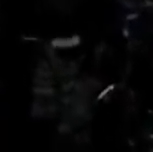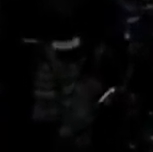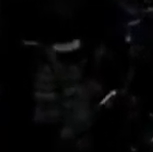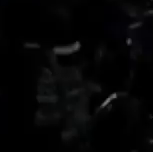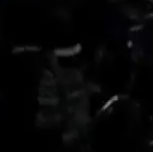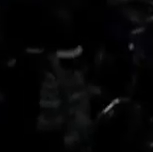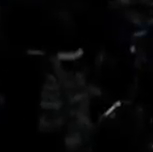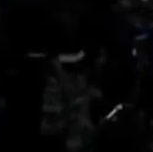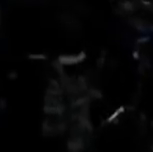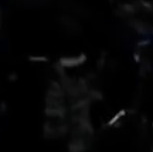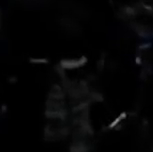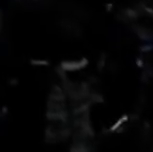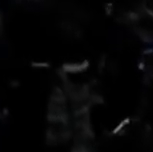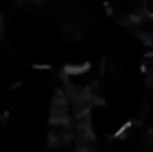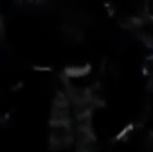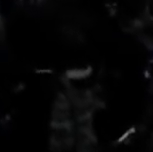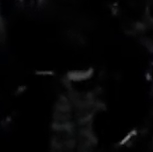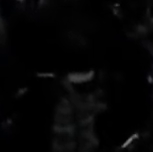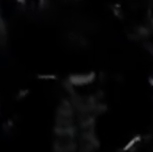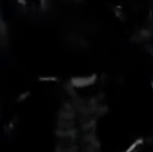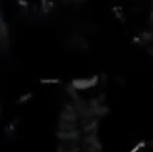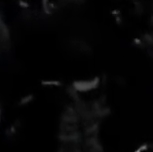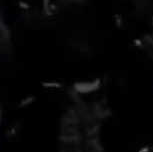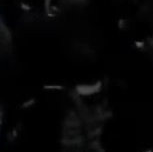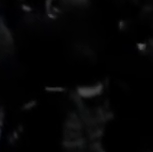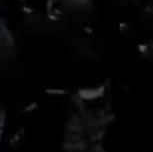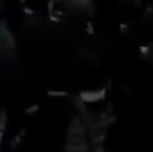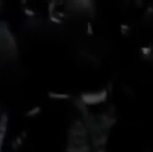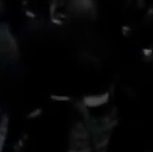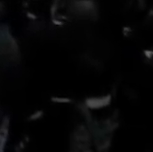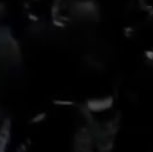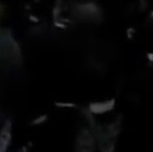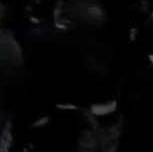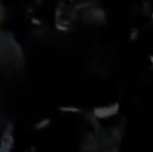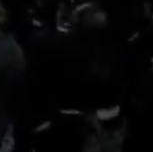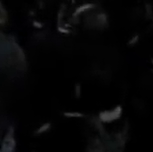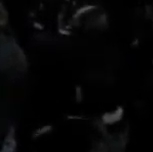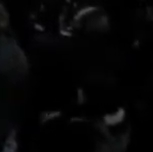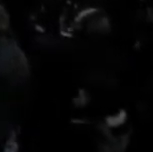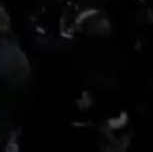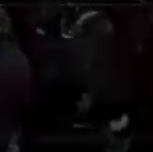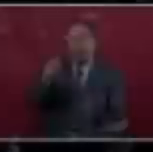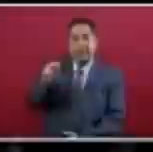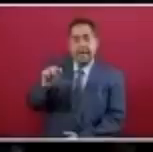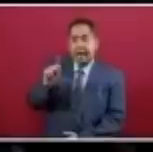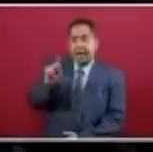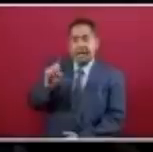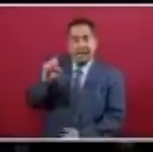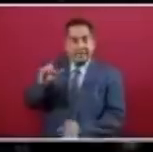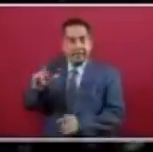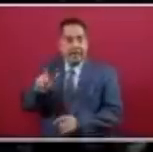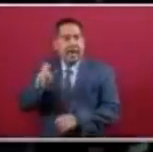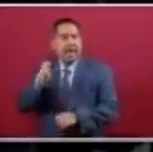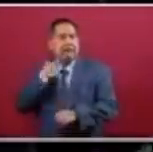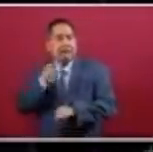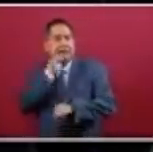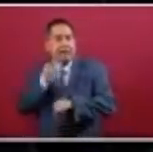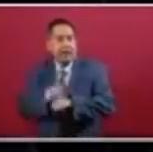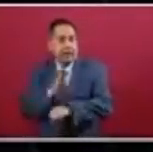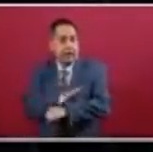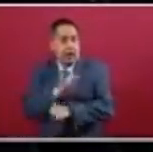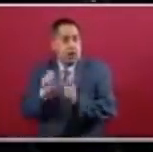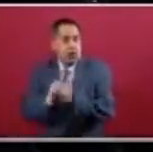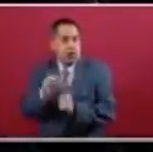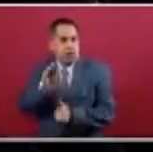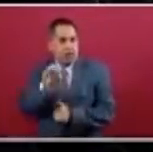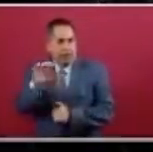anteriores. Georgina Kessel Martínez, secretaria de Energía con Felipe Calderón, es consejera